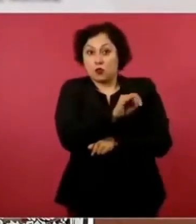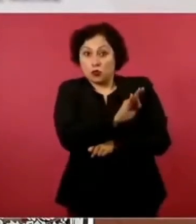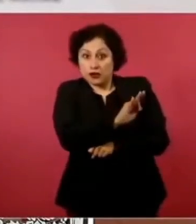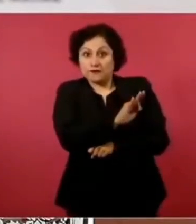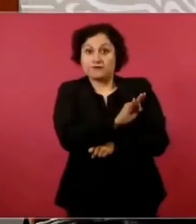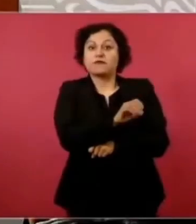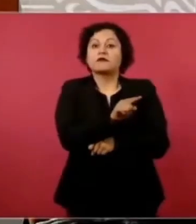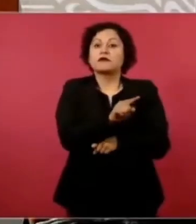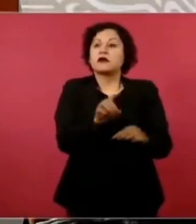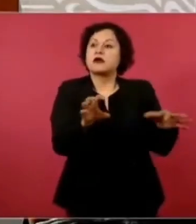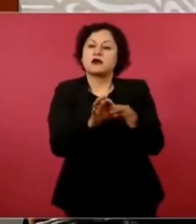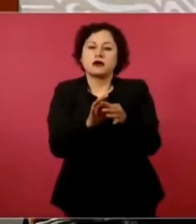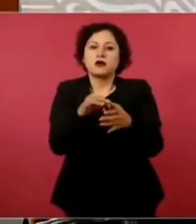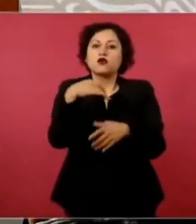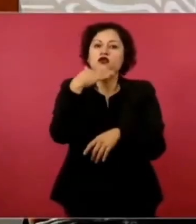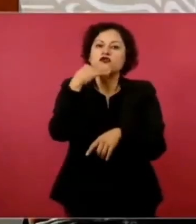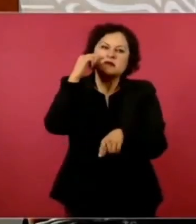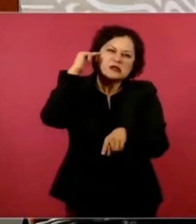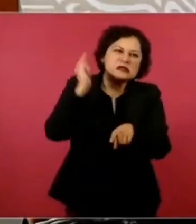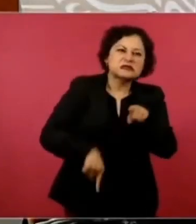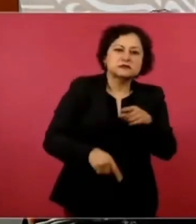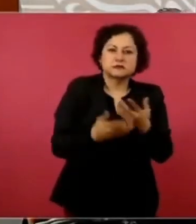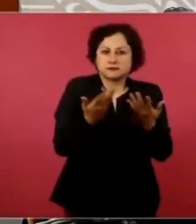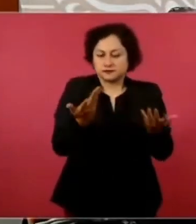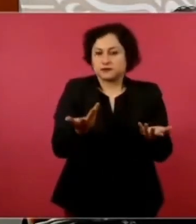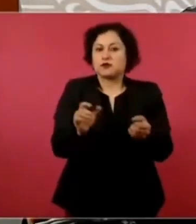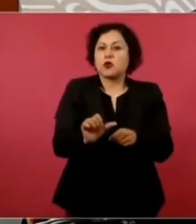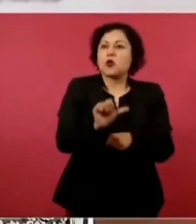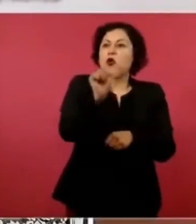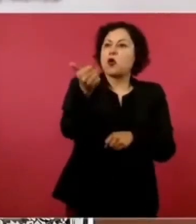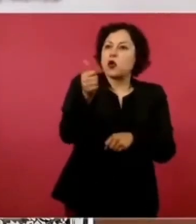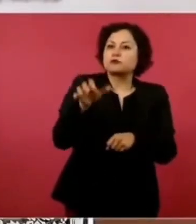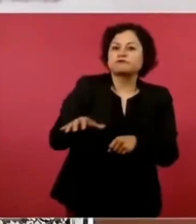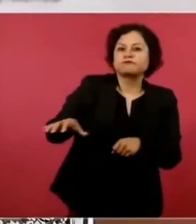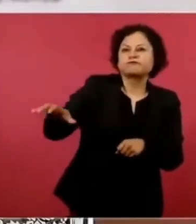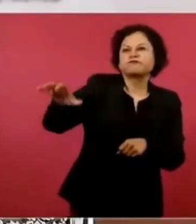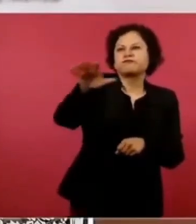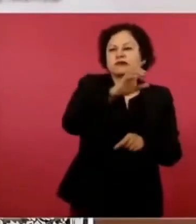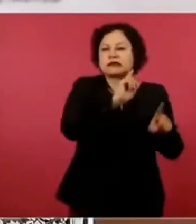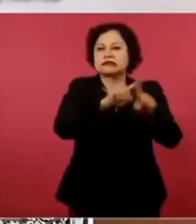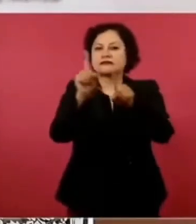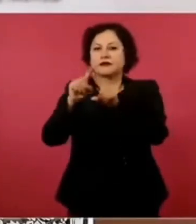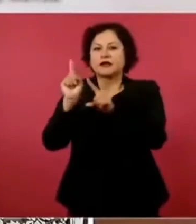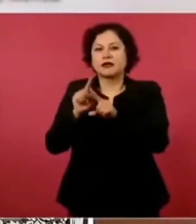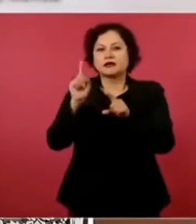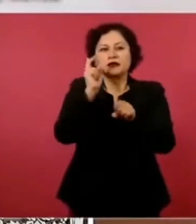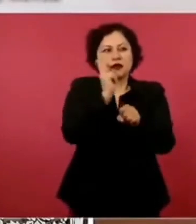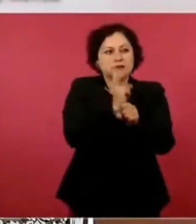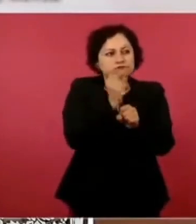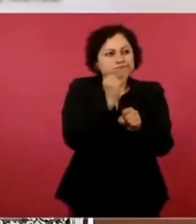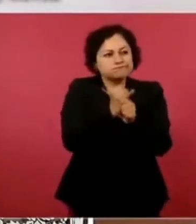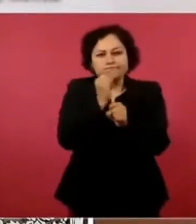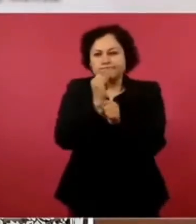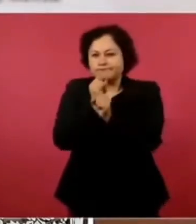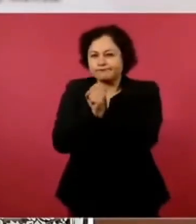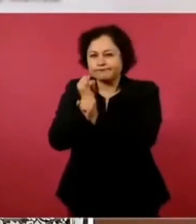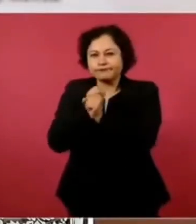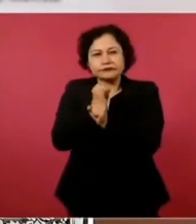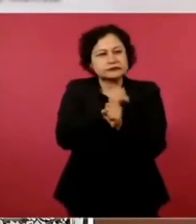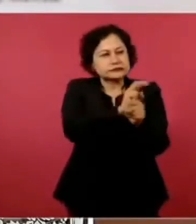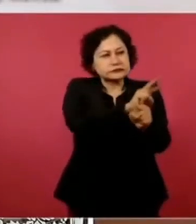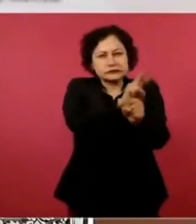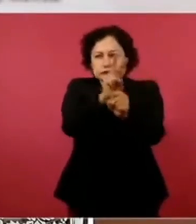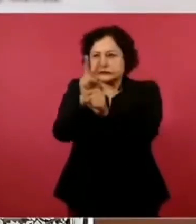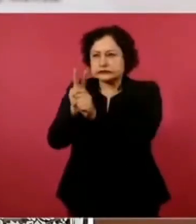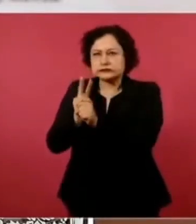Lo mismo los otros controles, los órganos de control, las auditorías, la